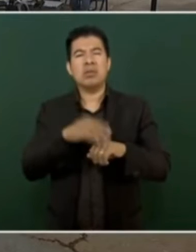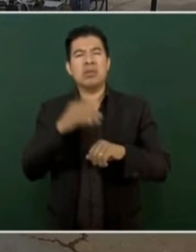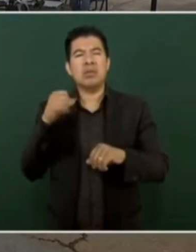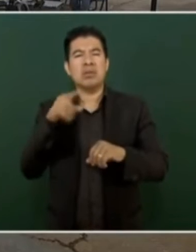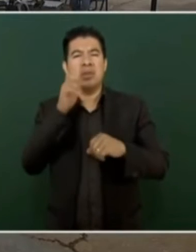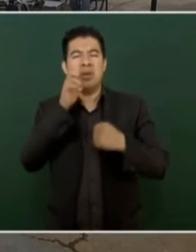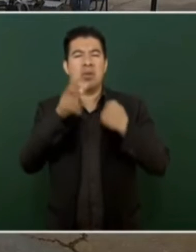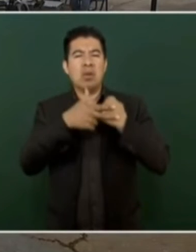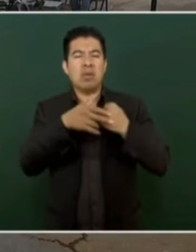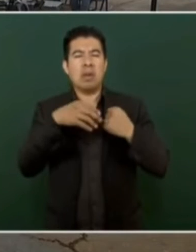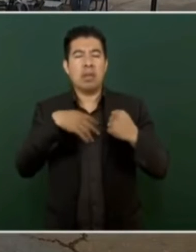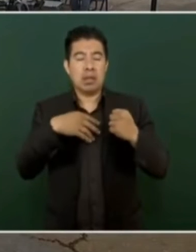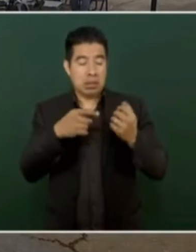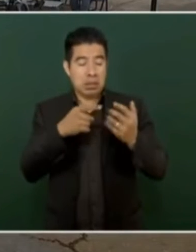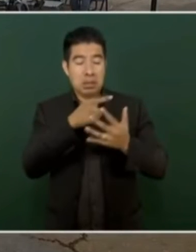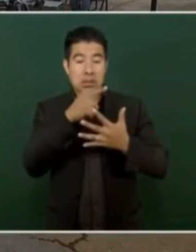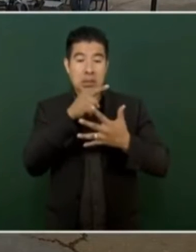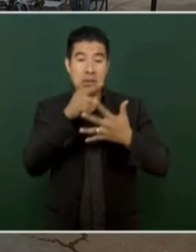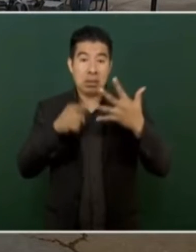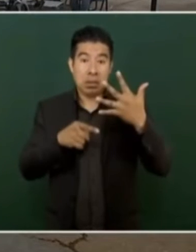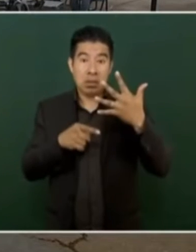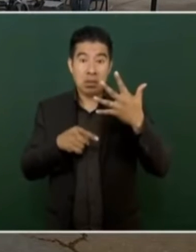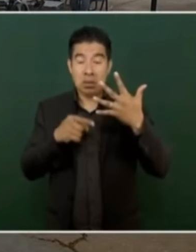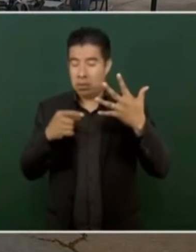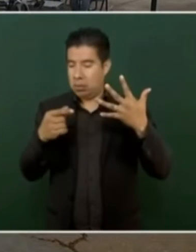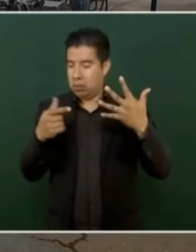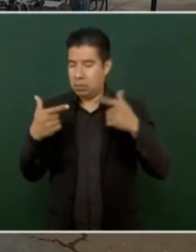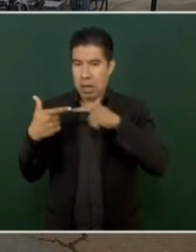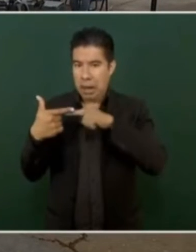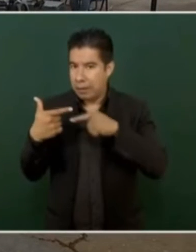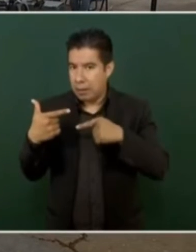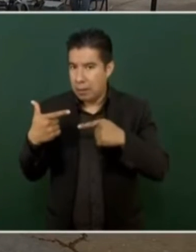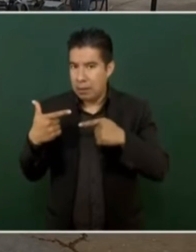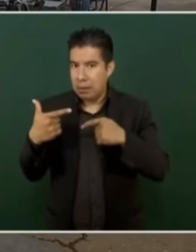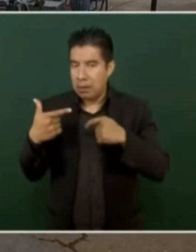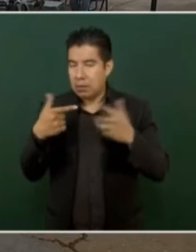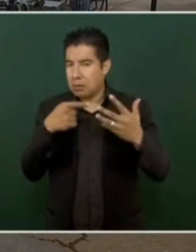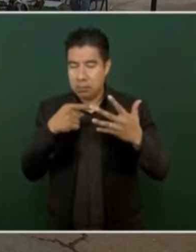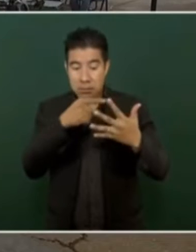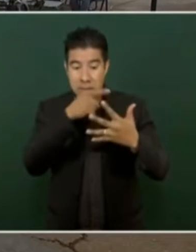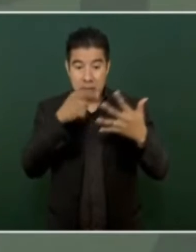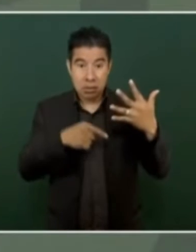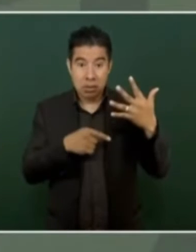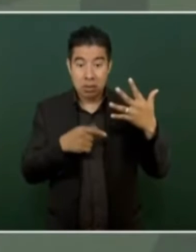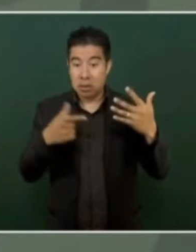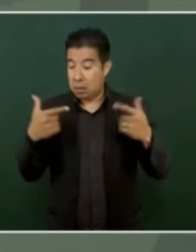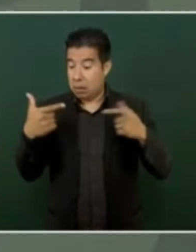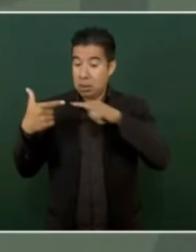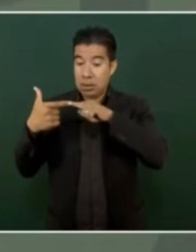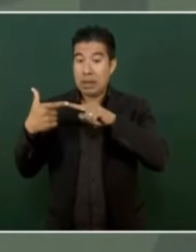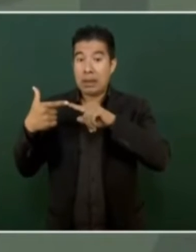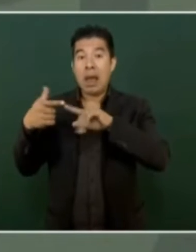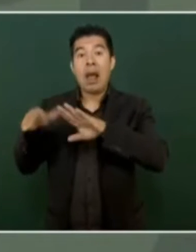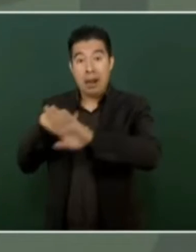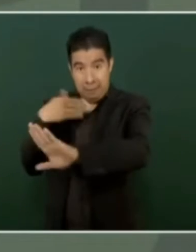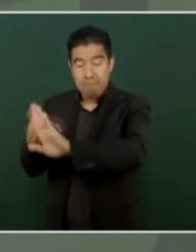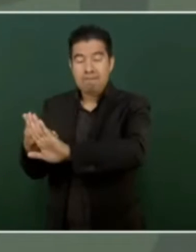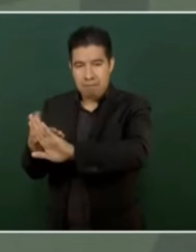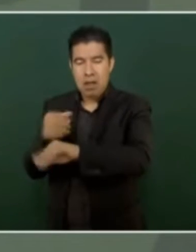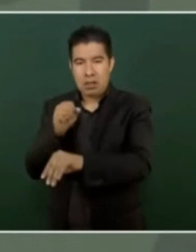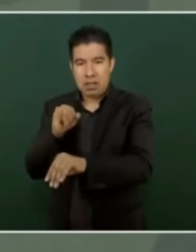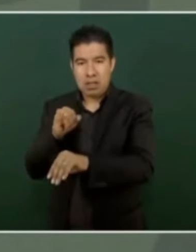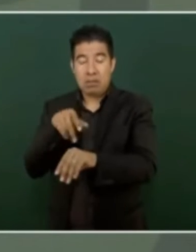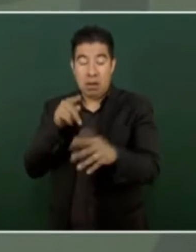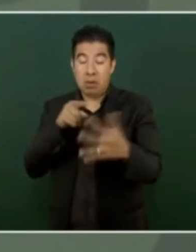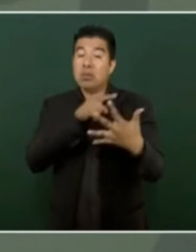registrados 5 asesinatos, no son 7? Sí, 5. 5. 5. En total son 7 agresiones y